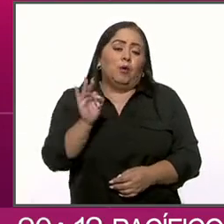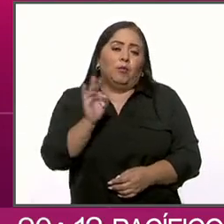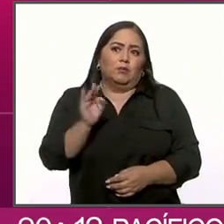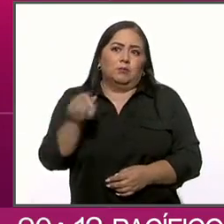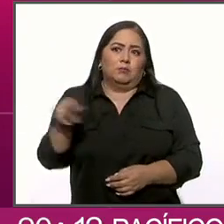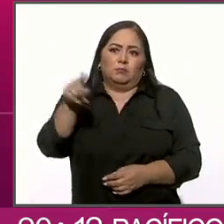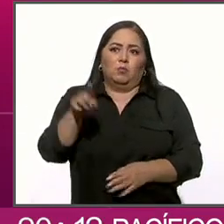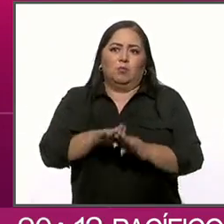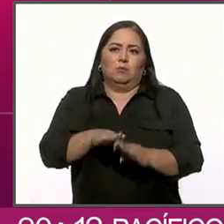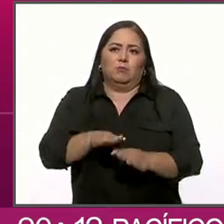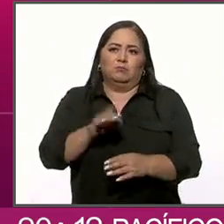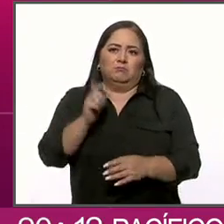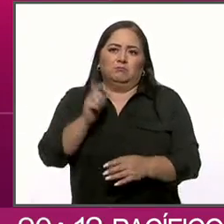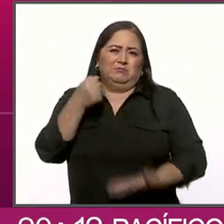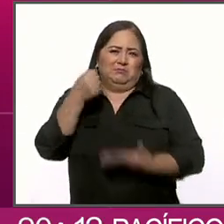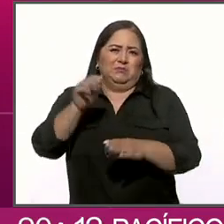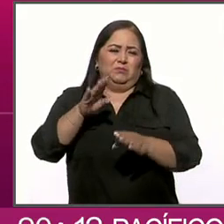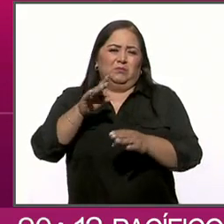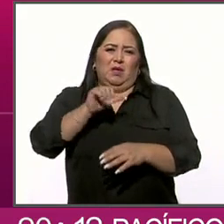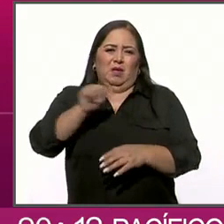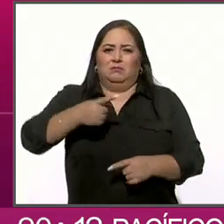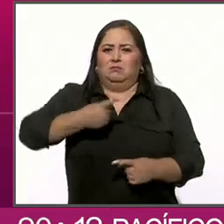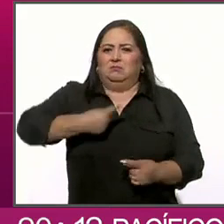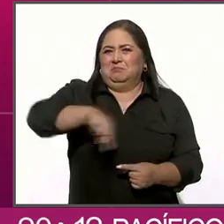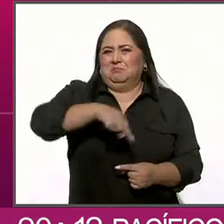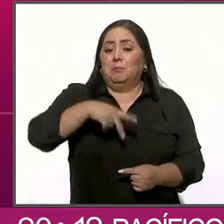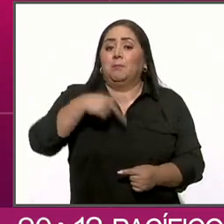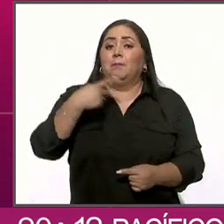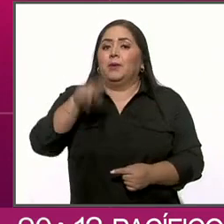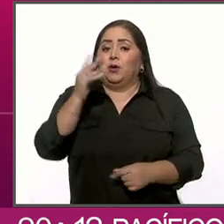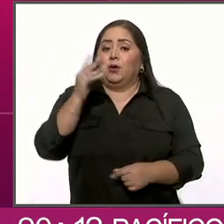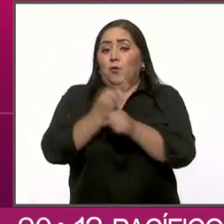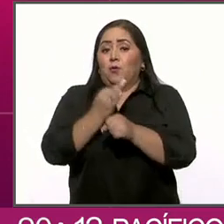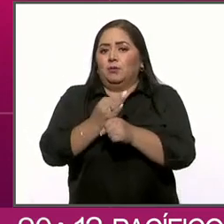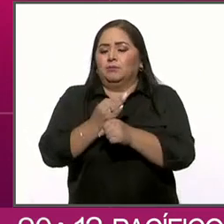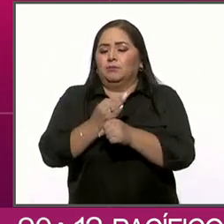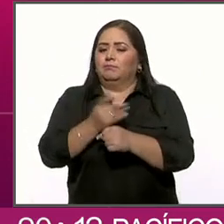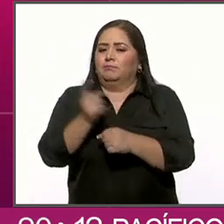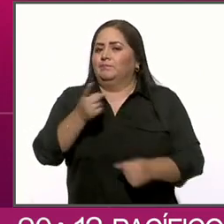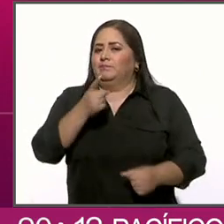un financiamiento por parte de nosotros. Entonces, por lo pronto, tienen